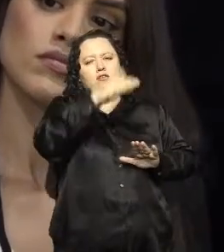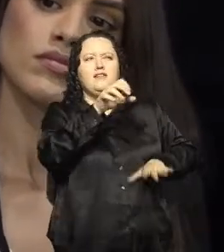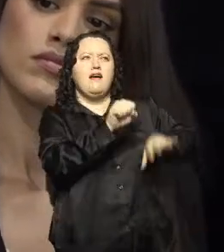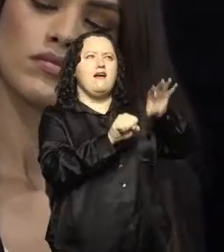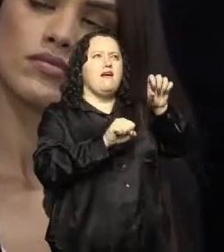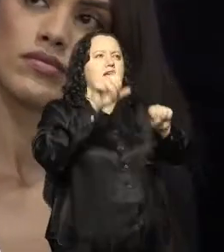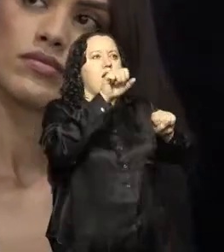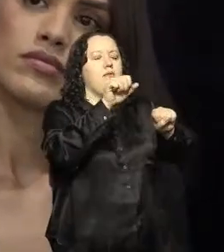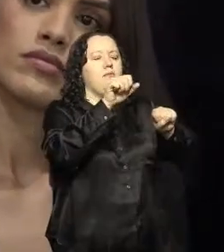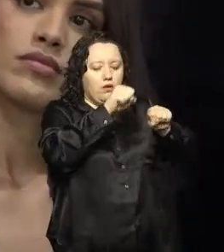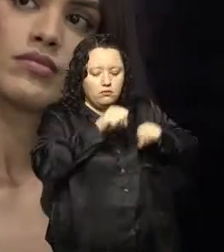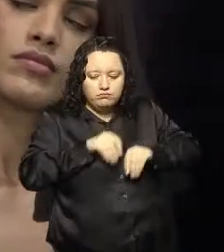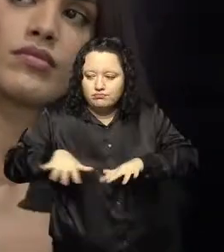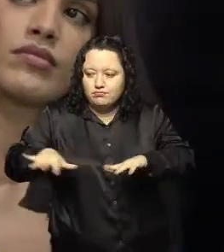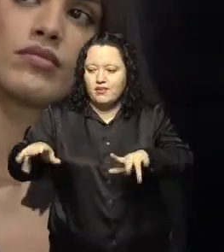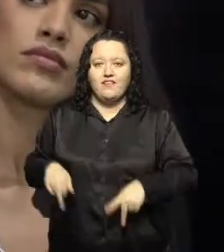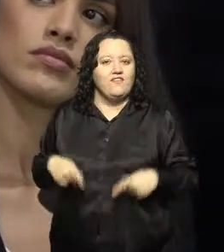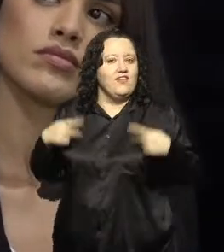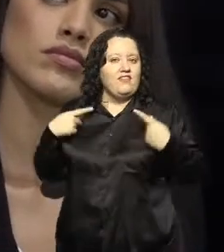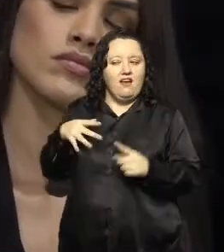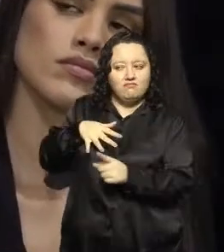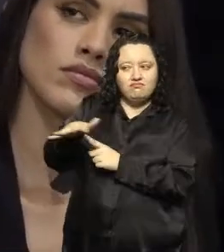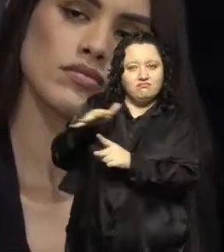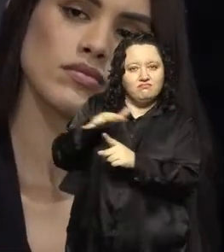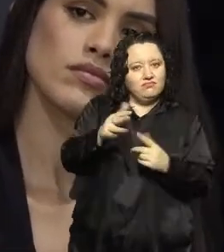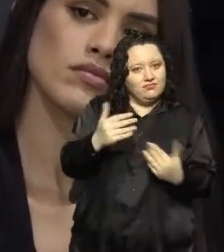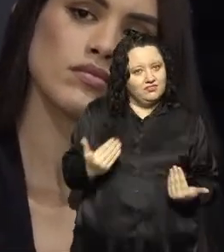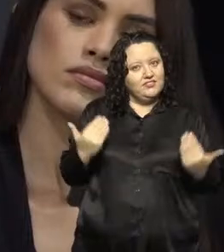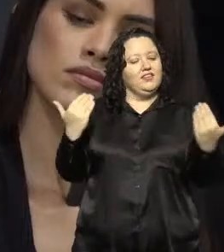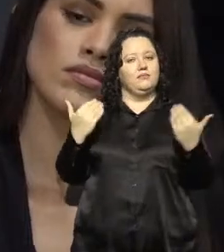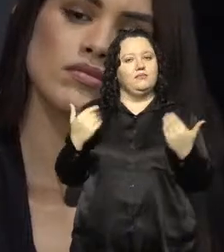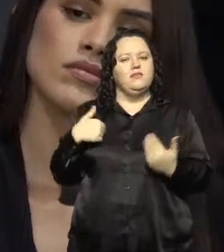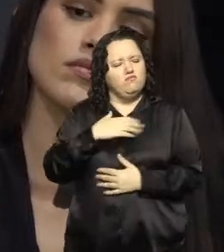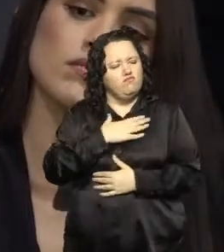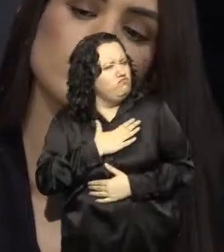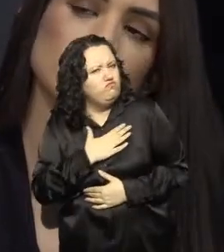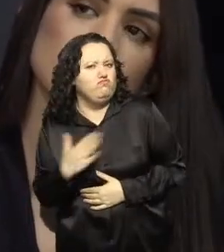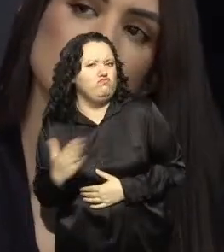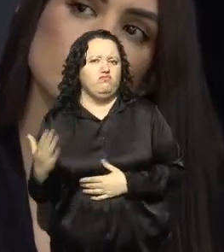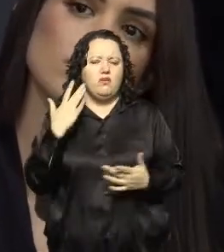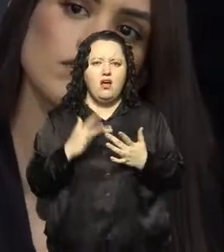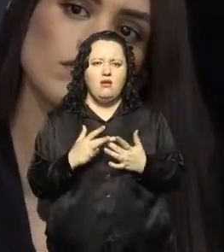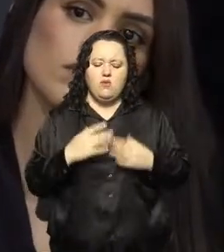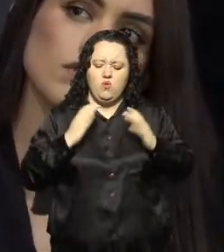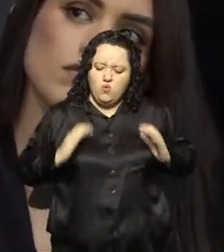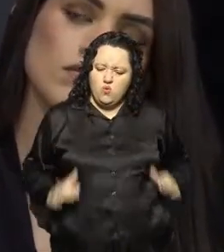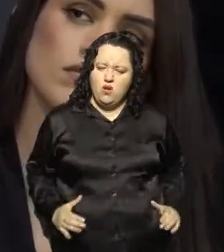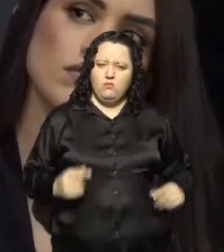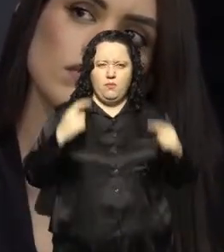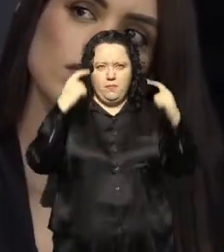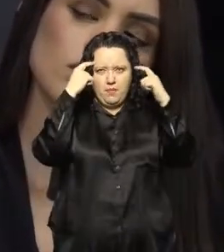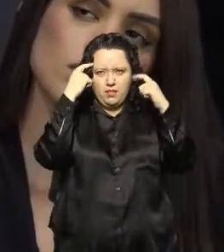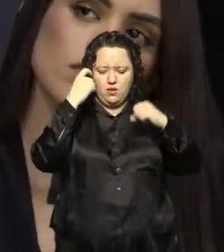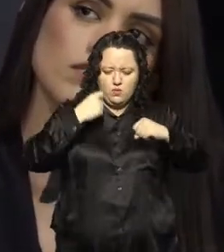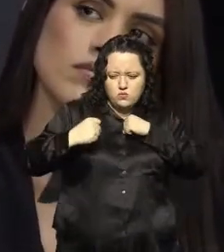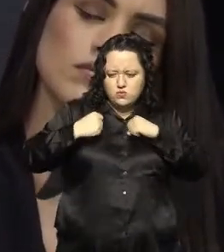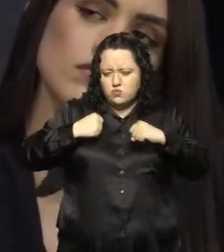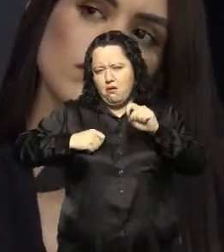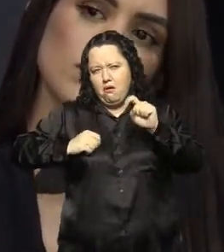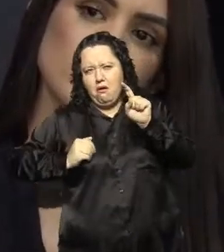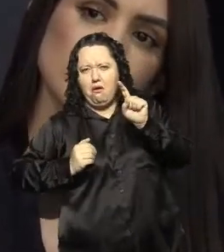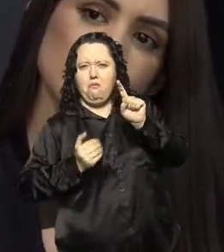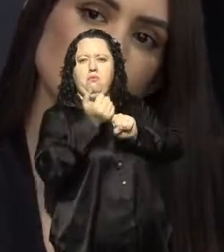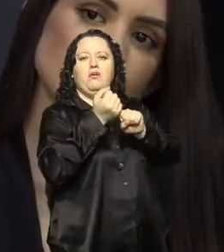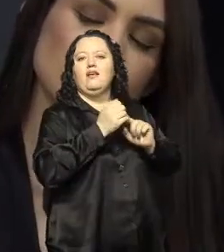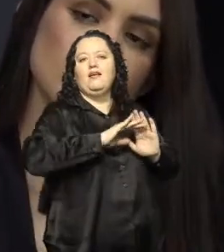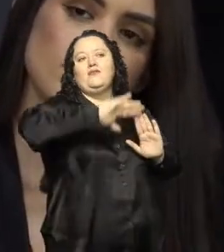a diferentes escenarios de la vida misma. Así como se entregaba con rigor a su preparación física y mental para conseguir logros tan grandes